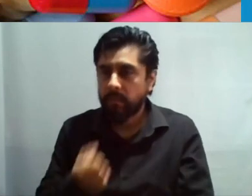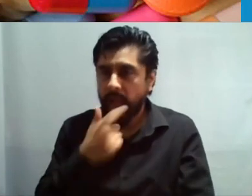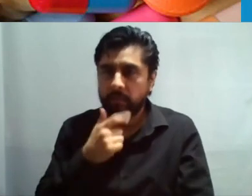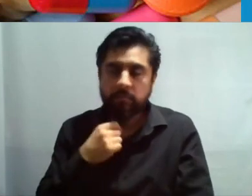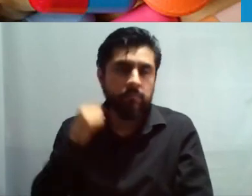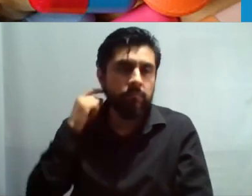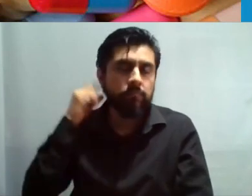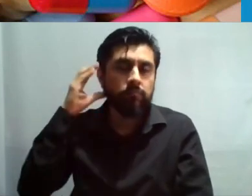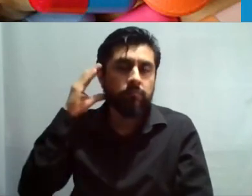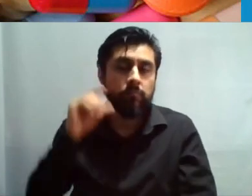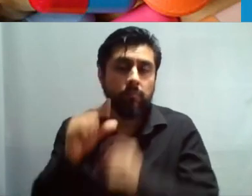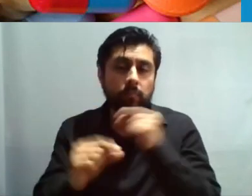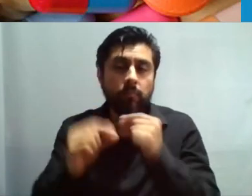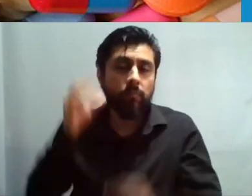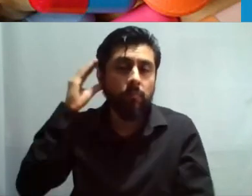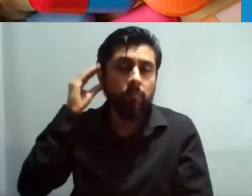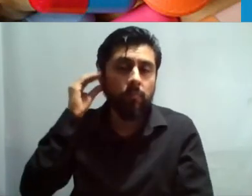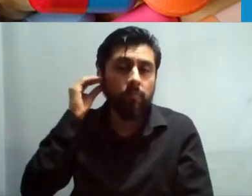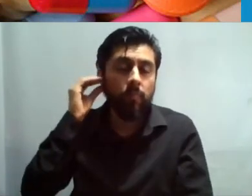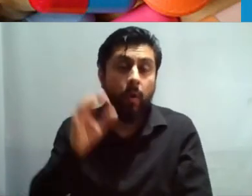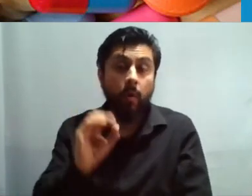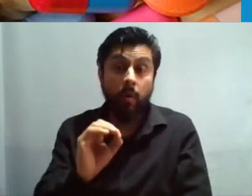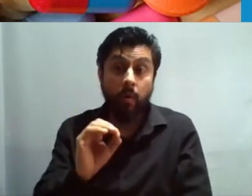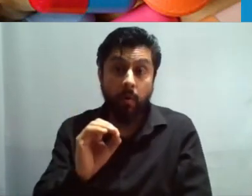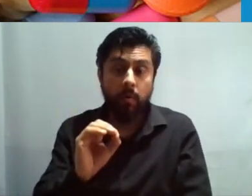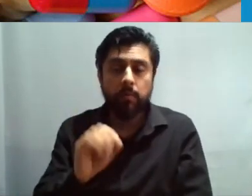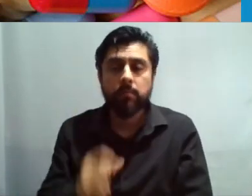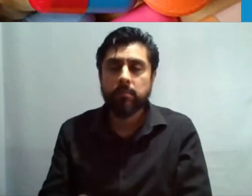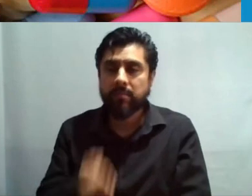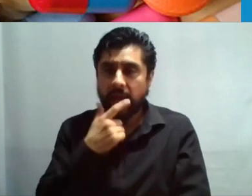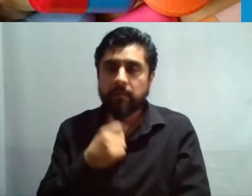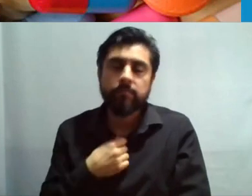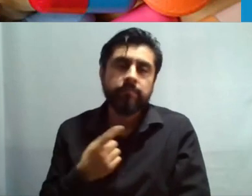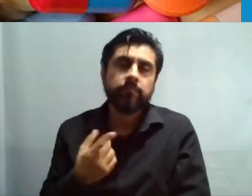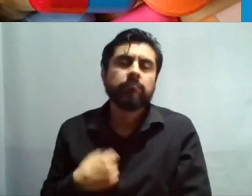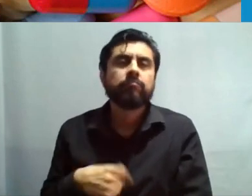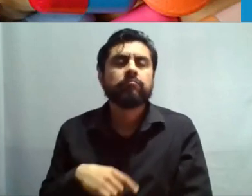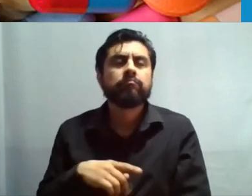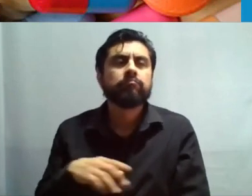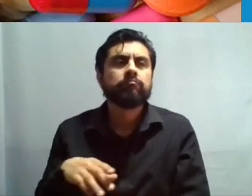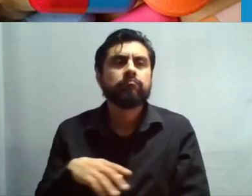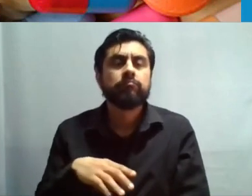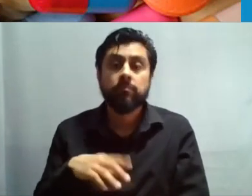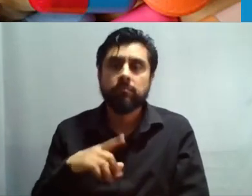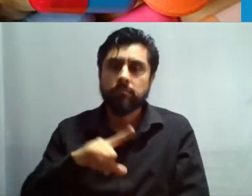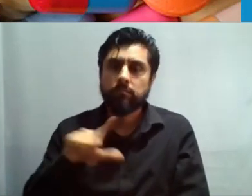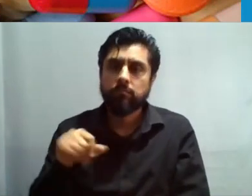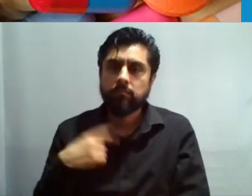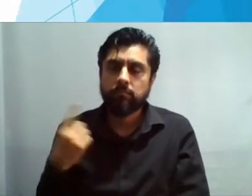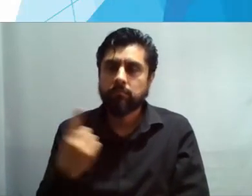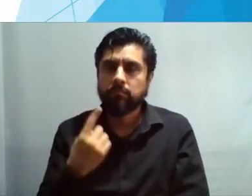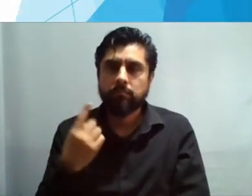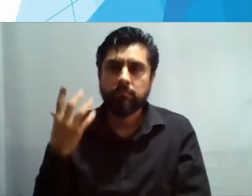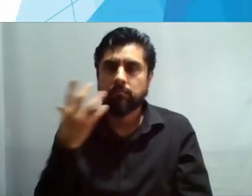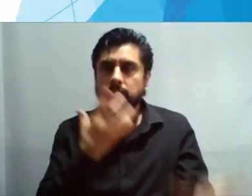tomando medicamento y que este dañe el equilibrio. Entonces aquí la invitación es a no automedicarse. Damos la